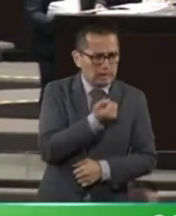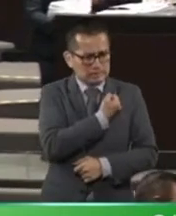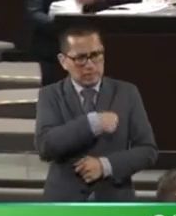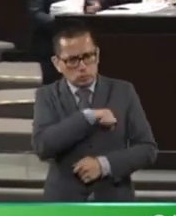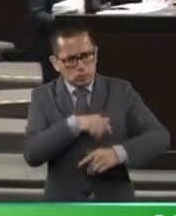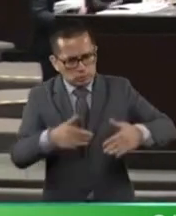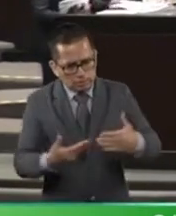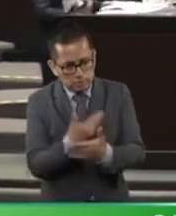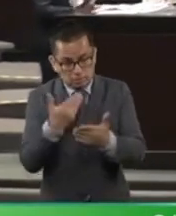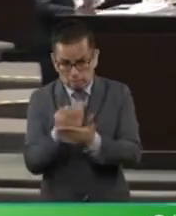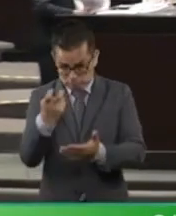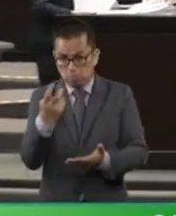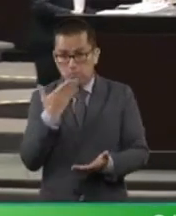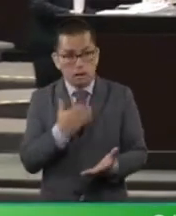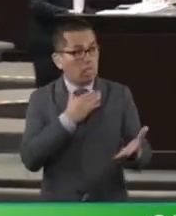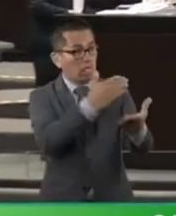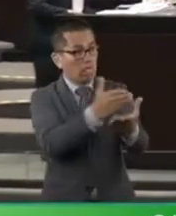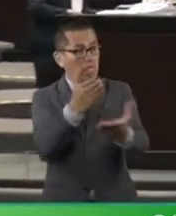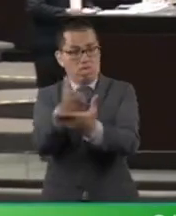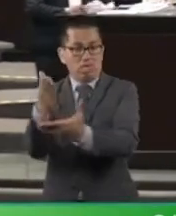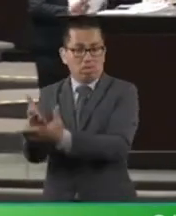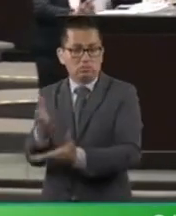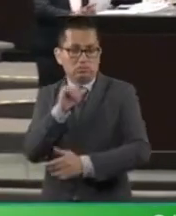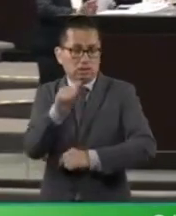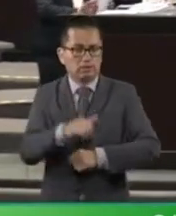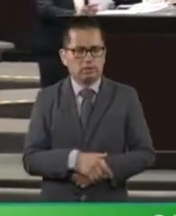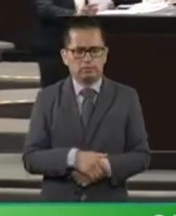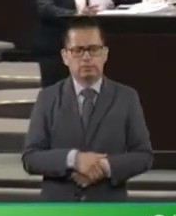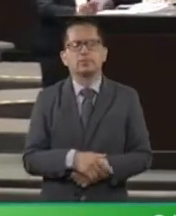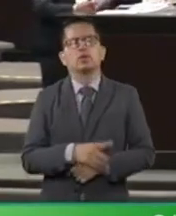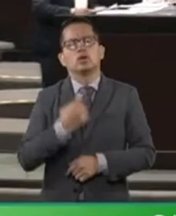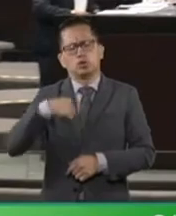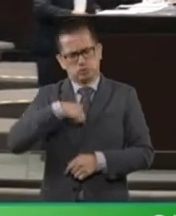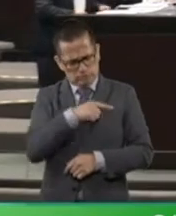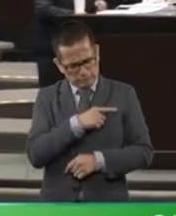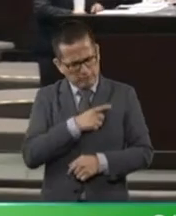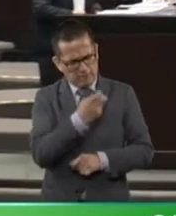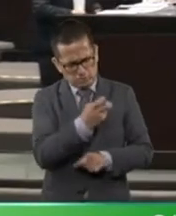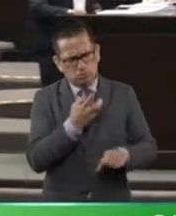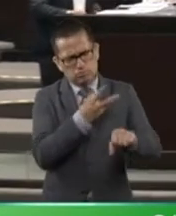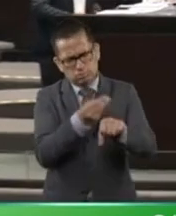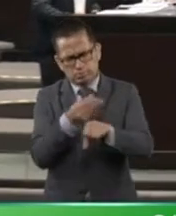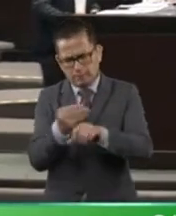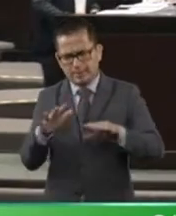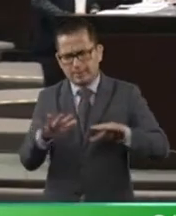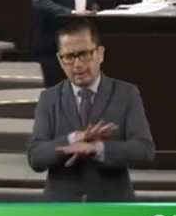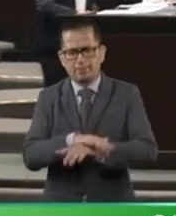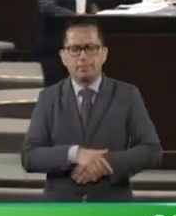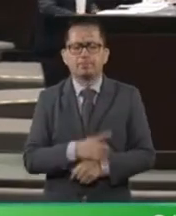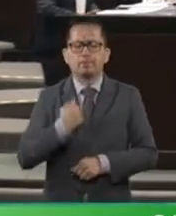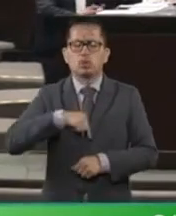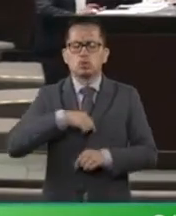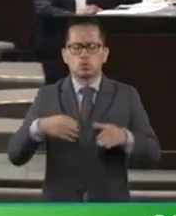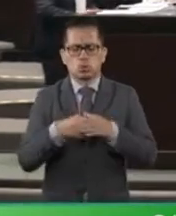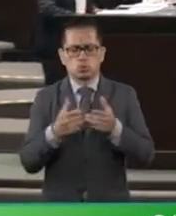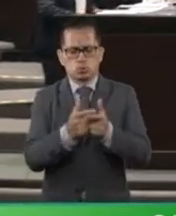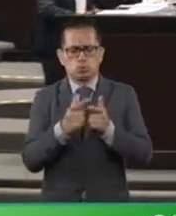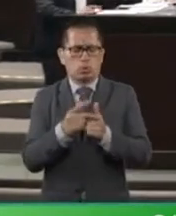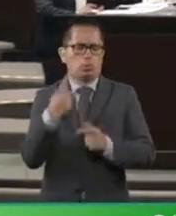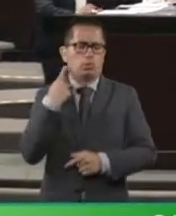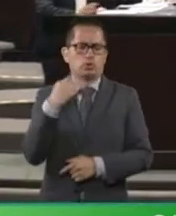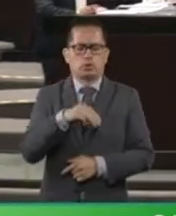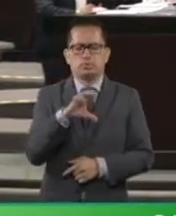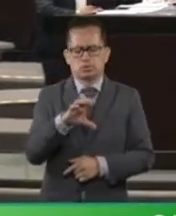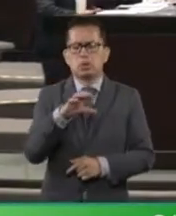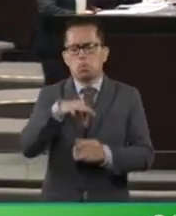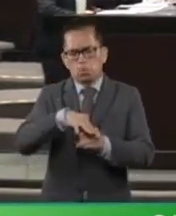y por todos ellos trabajemos. El voto de nuestra fracción de Movimiento Ciudadano será a favor, porque estamos convencidas y convencidos